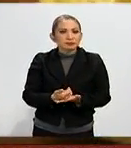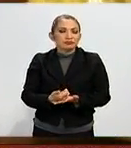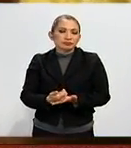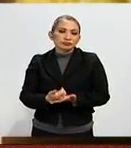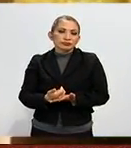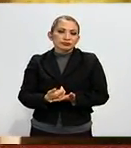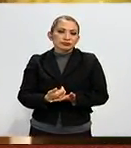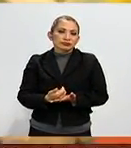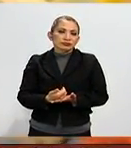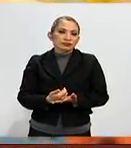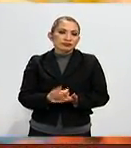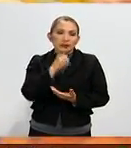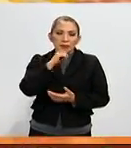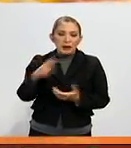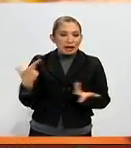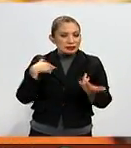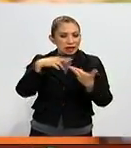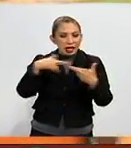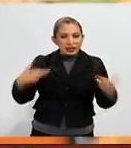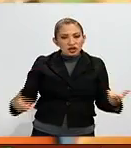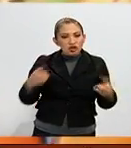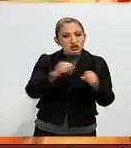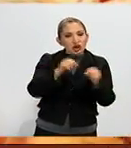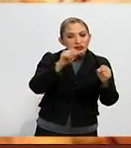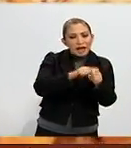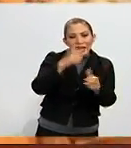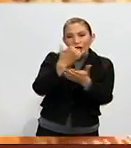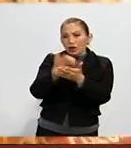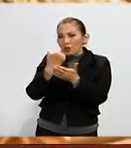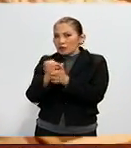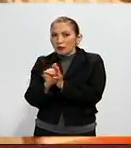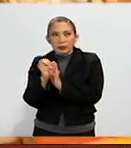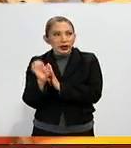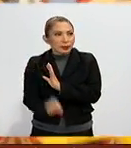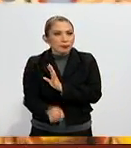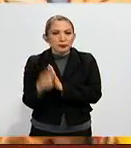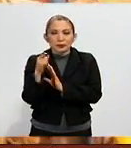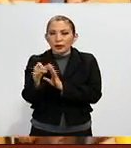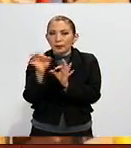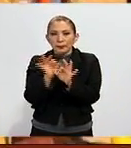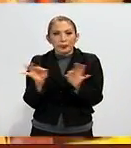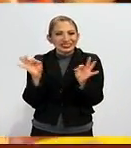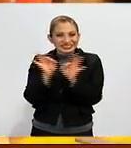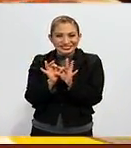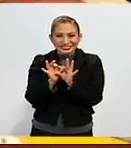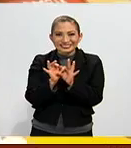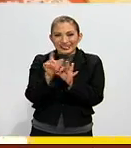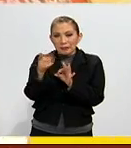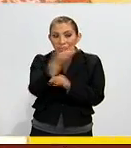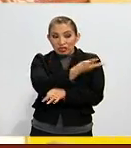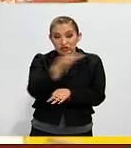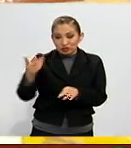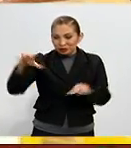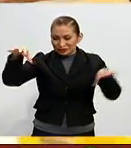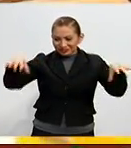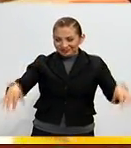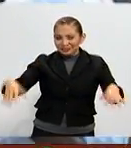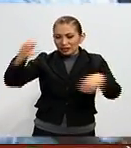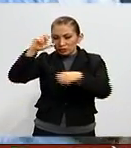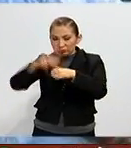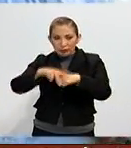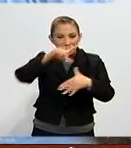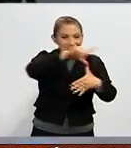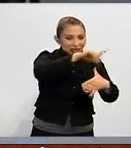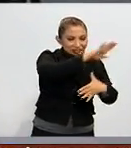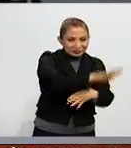también en lazos económicos y sociales, como la importancia que tiene para ambas partes de